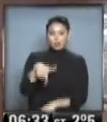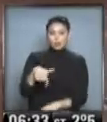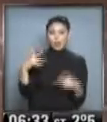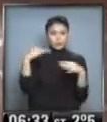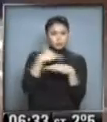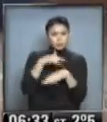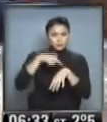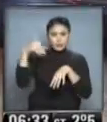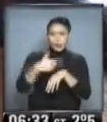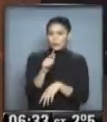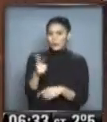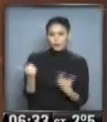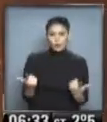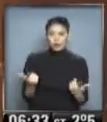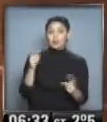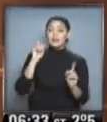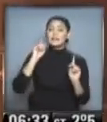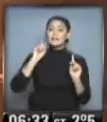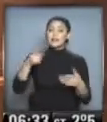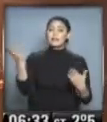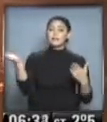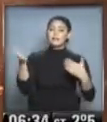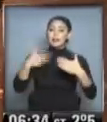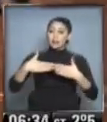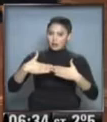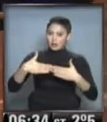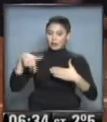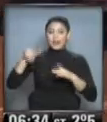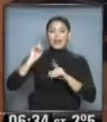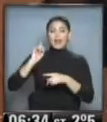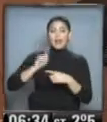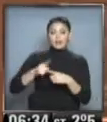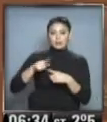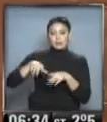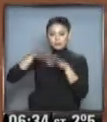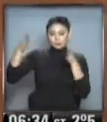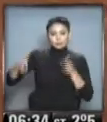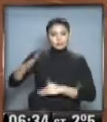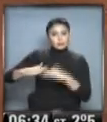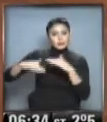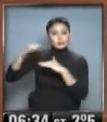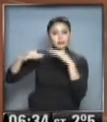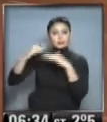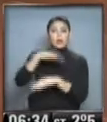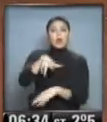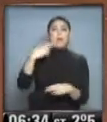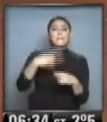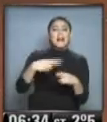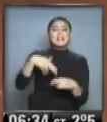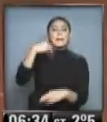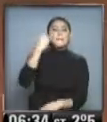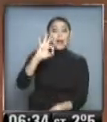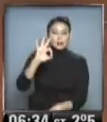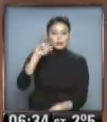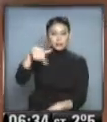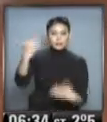de consideración. Está cerrado por un acto y el armado de un escenario, las inmediaciones a Plaza de Mayo, y además